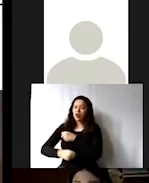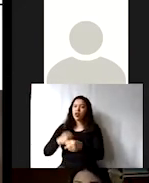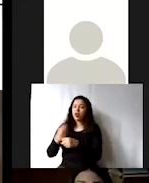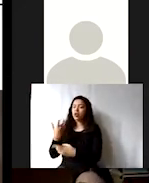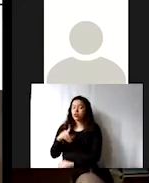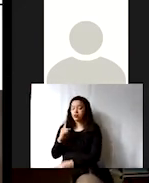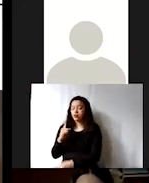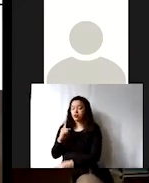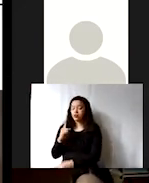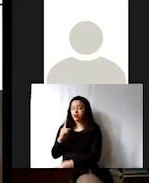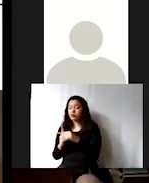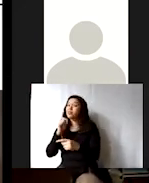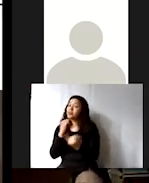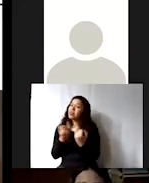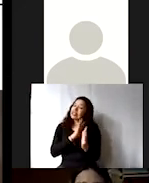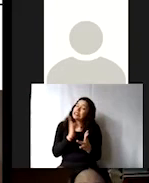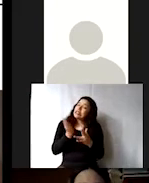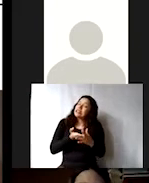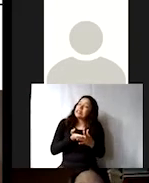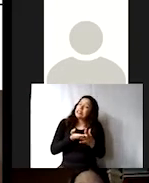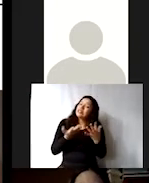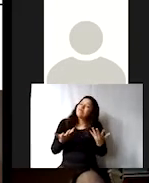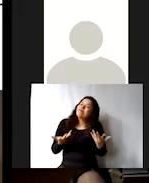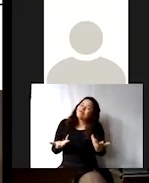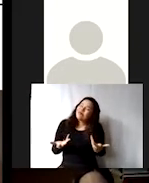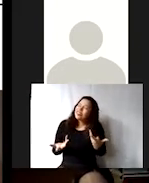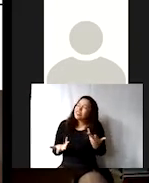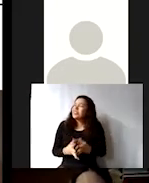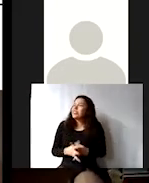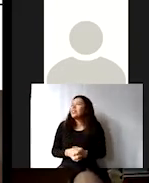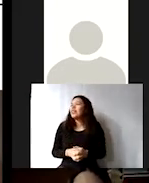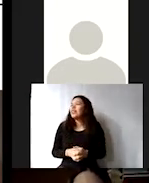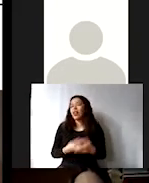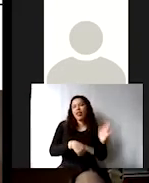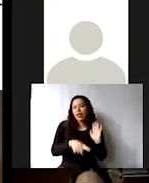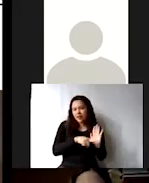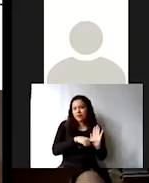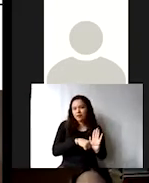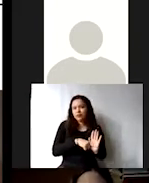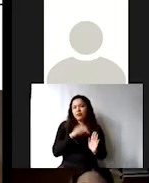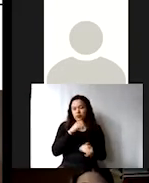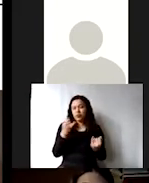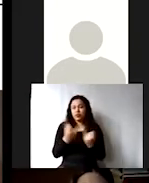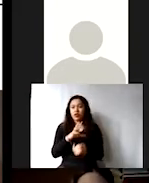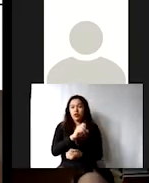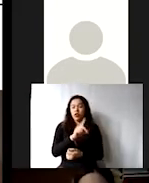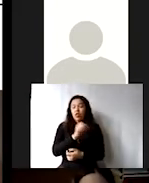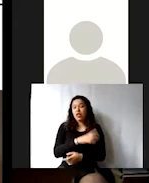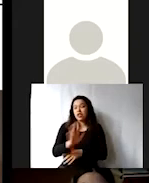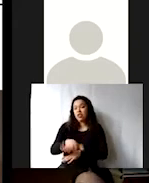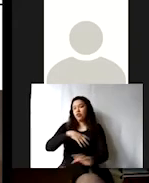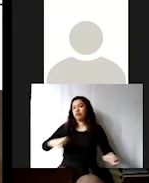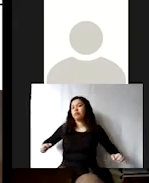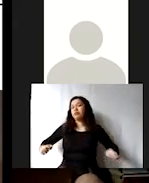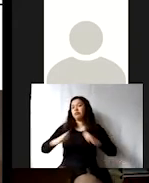pero también hay una parte que suele ser negativa, ¿no? También hay enemigos de los ODS en